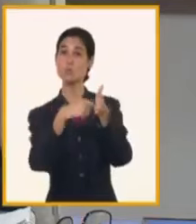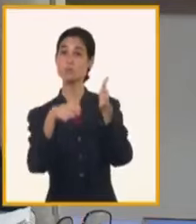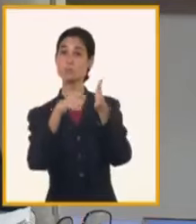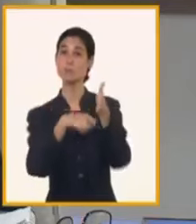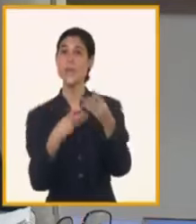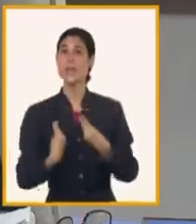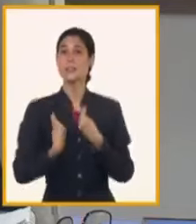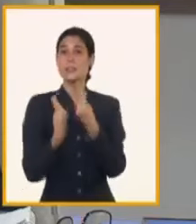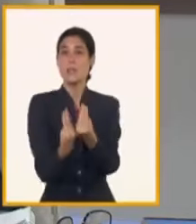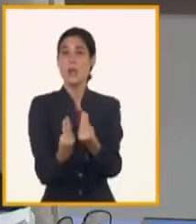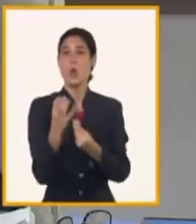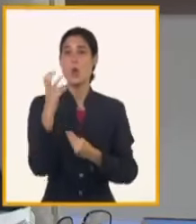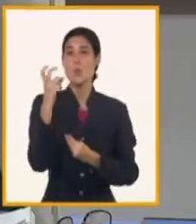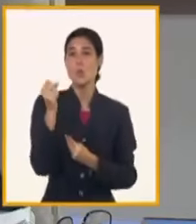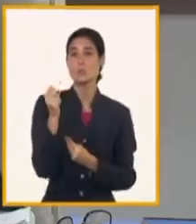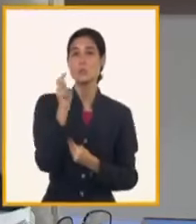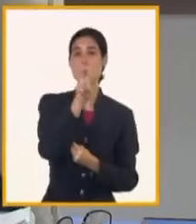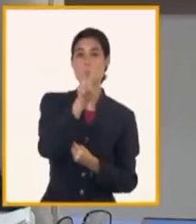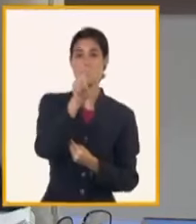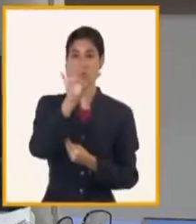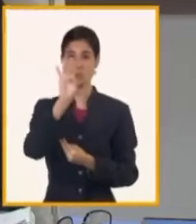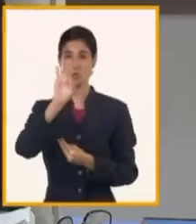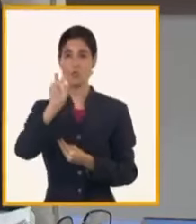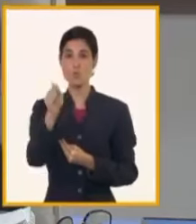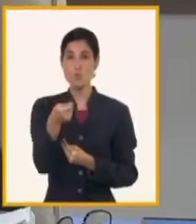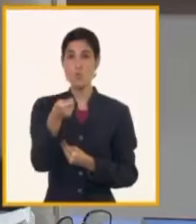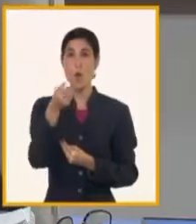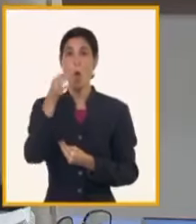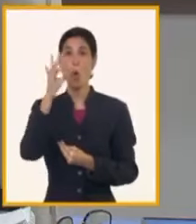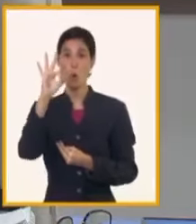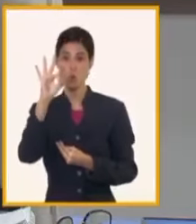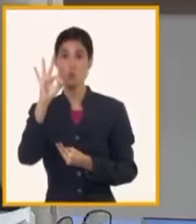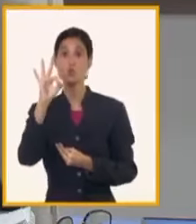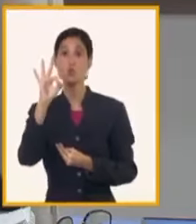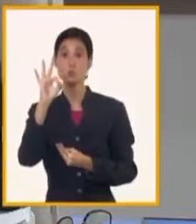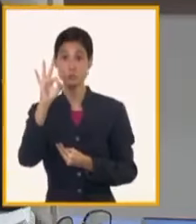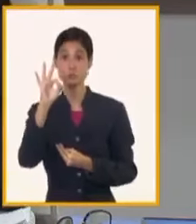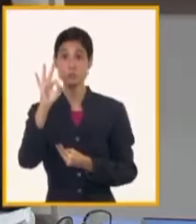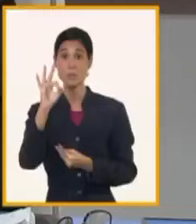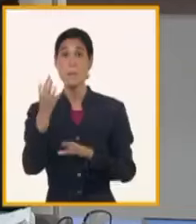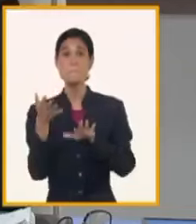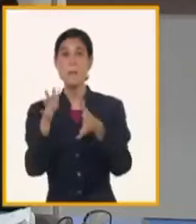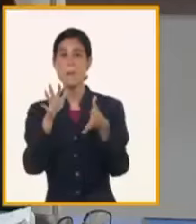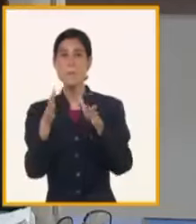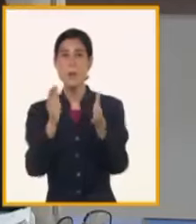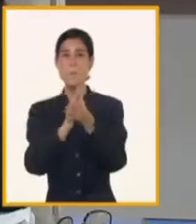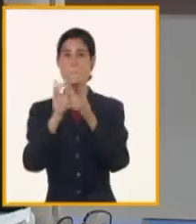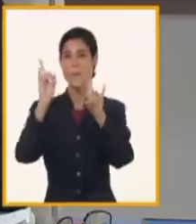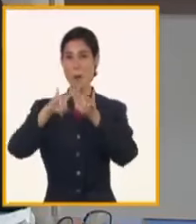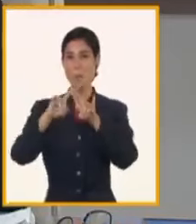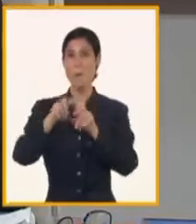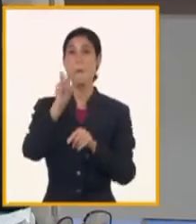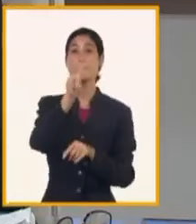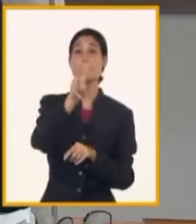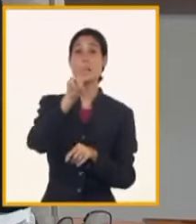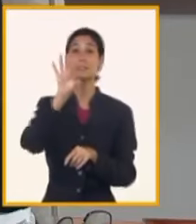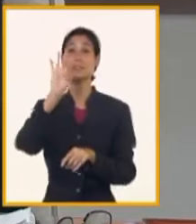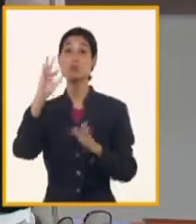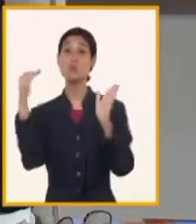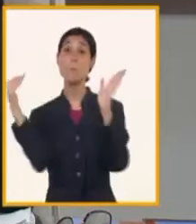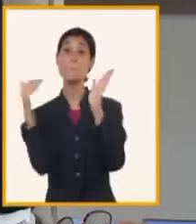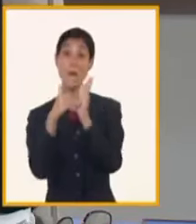28,8 gw H diario eso son 28,000 mw y Y estuvieron